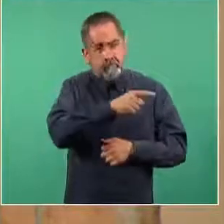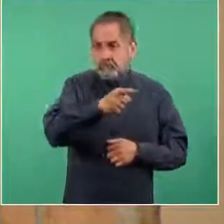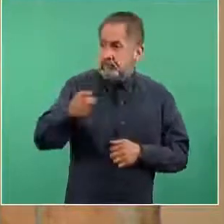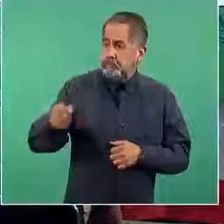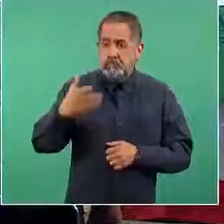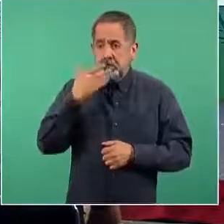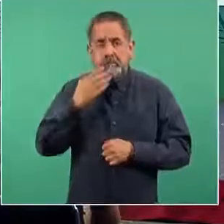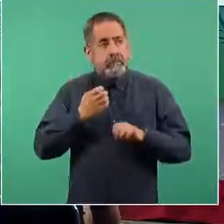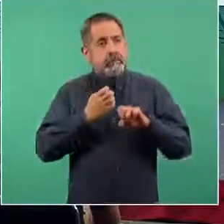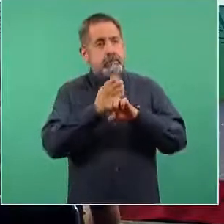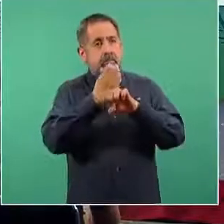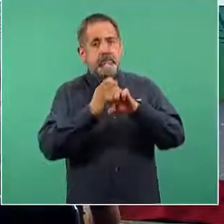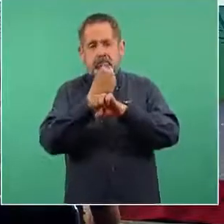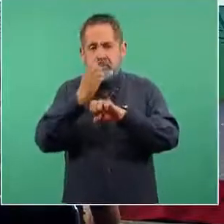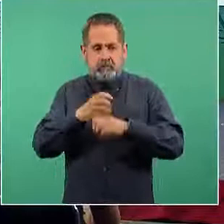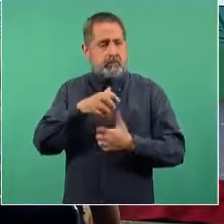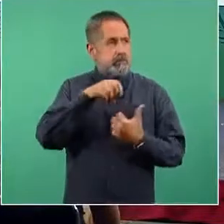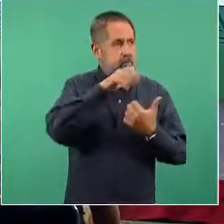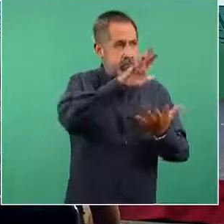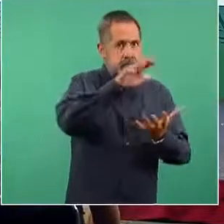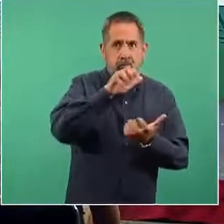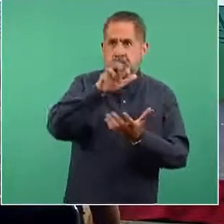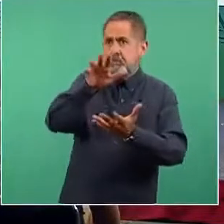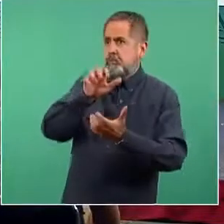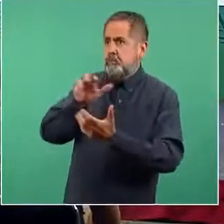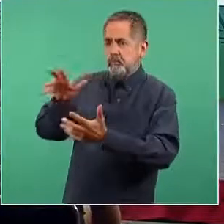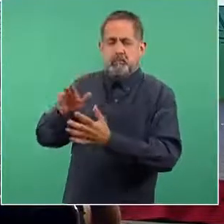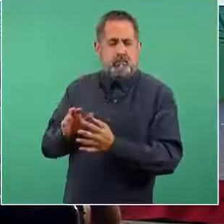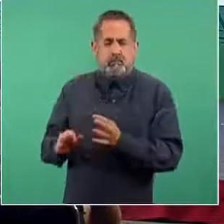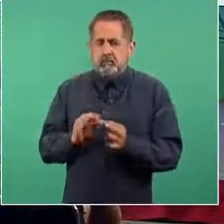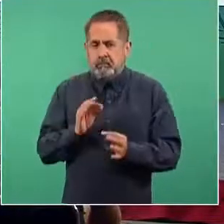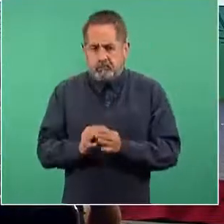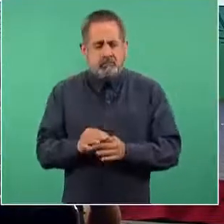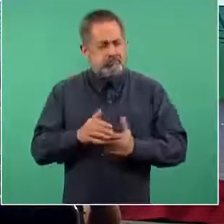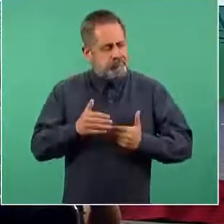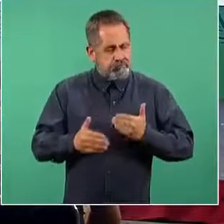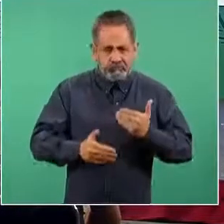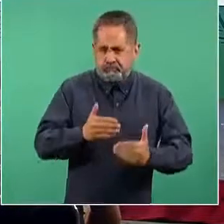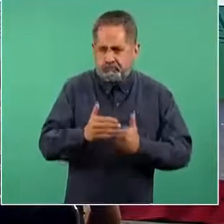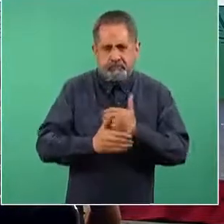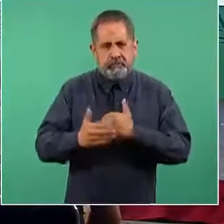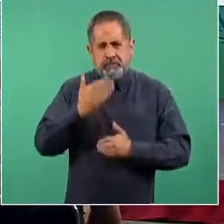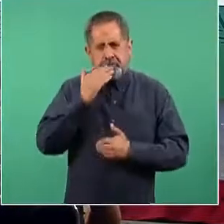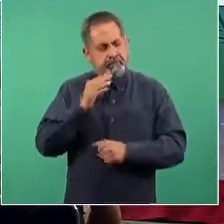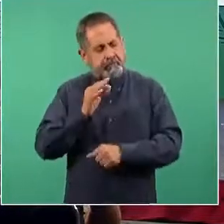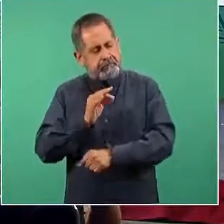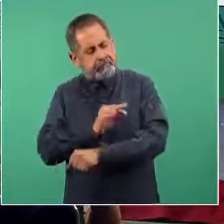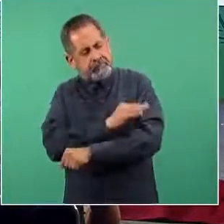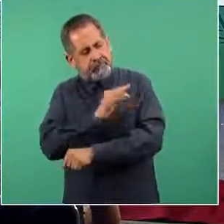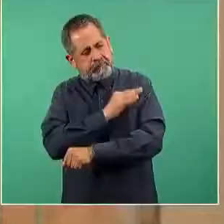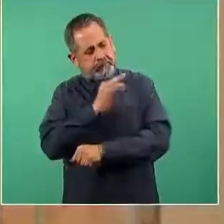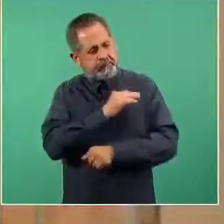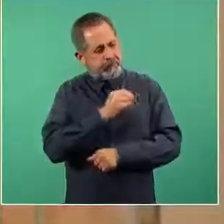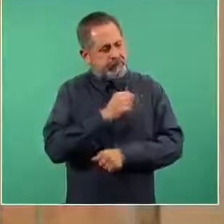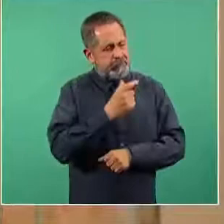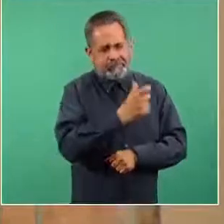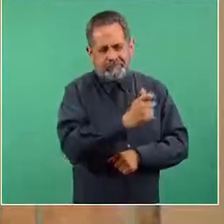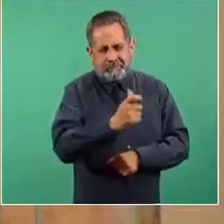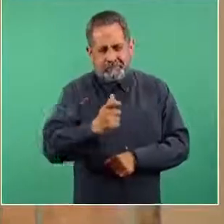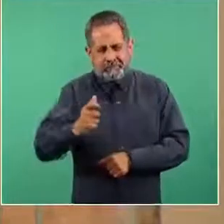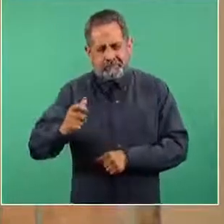entidades federativas tengan los insumos necesarios y suficientes para poder avanzar y lograr, por ejemplo,